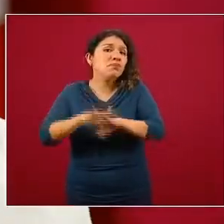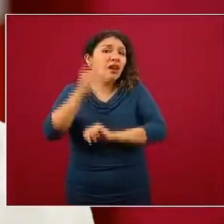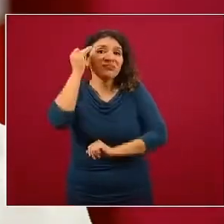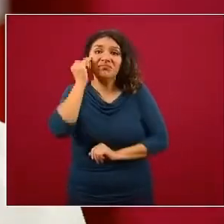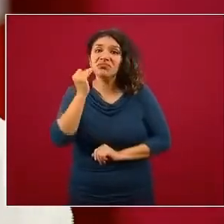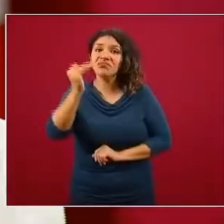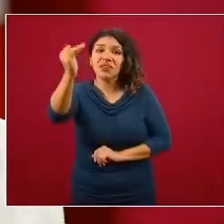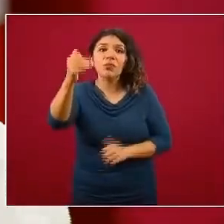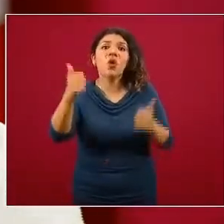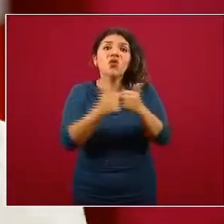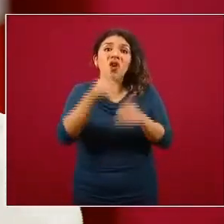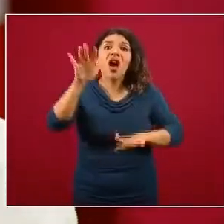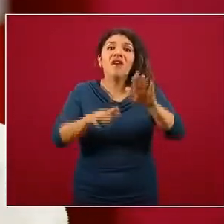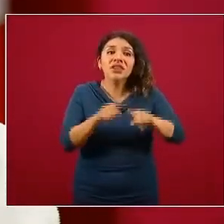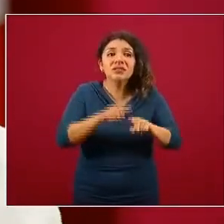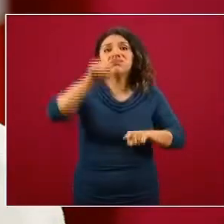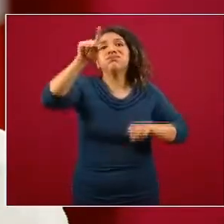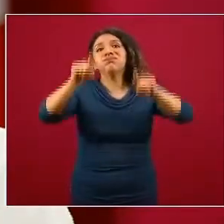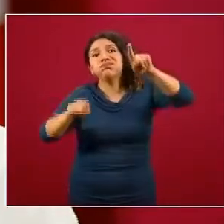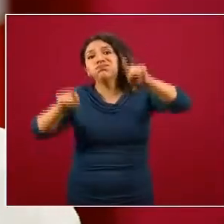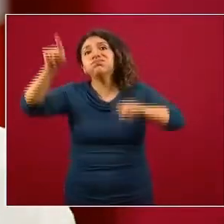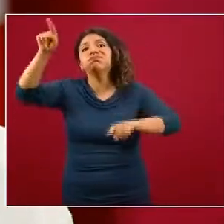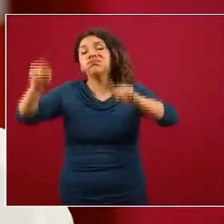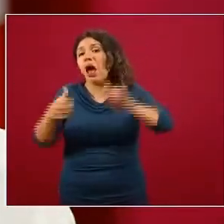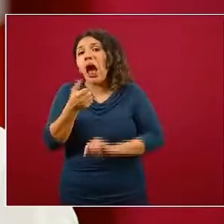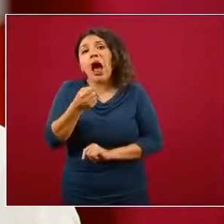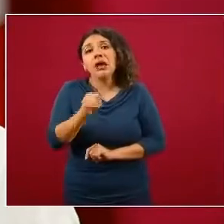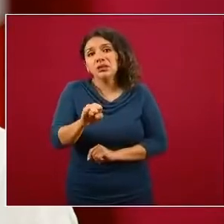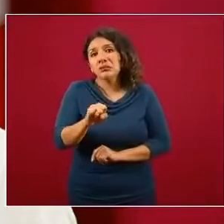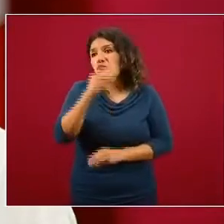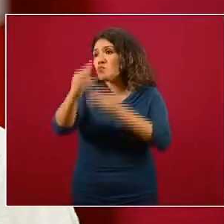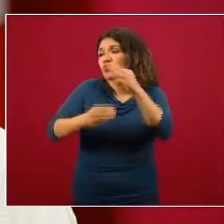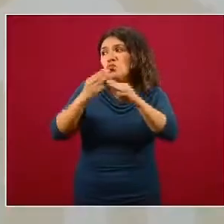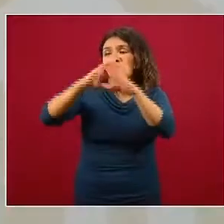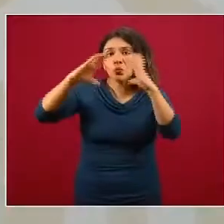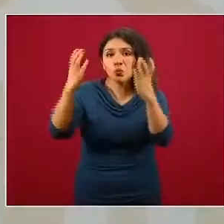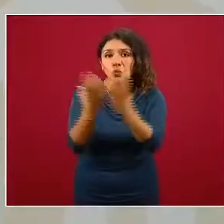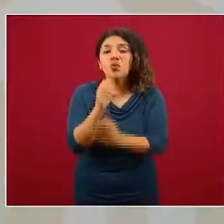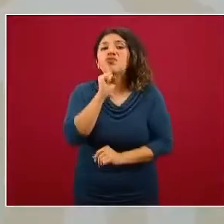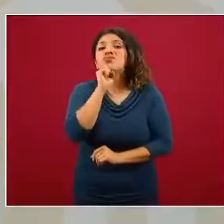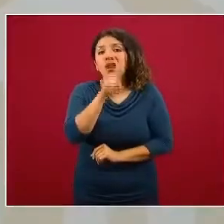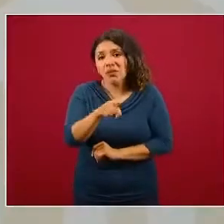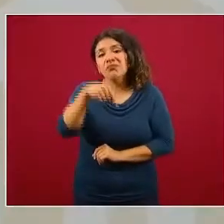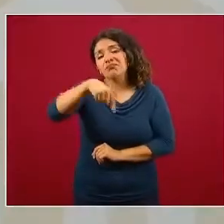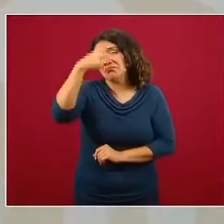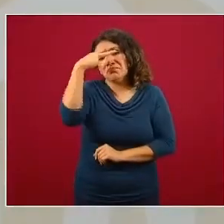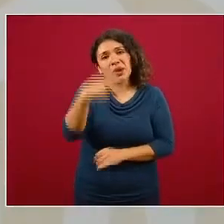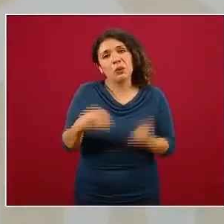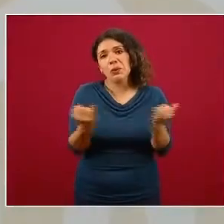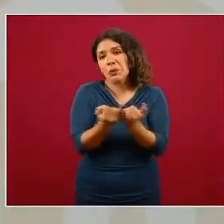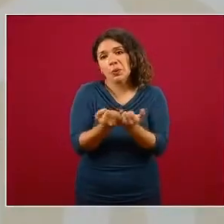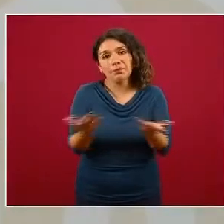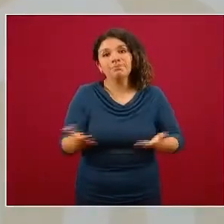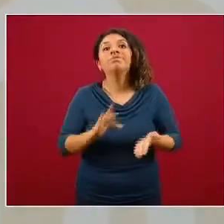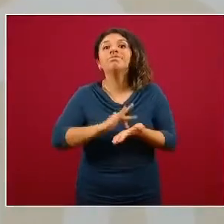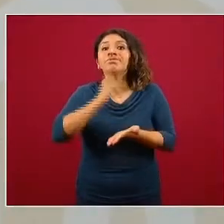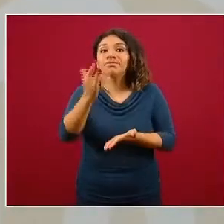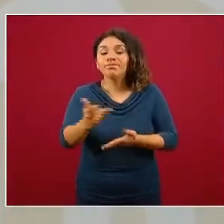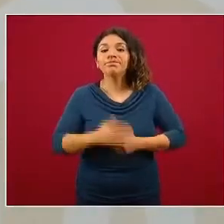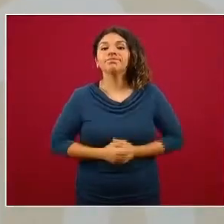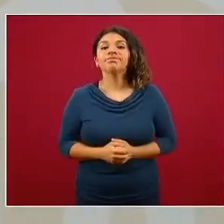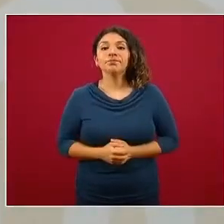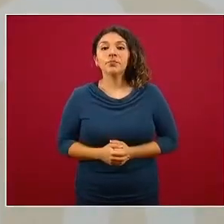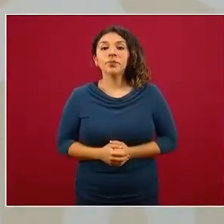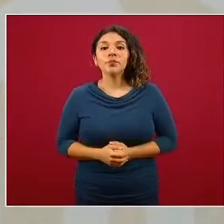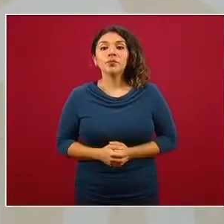durar, con subidas, bajadas en todo el mundo y también en el caso de México. Muchas gracias, Héctor,